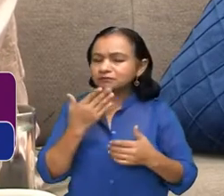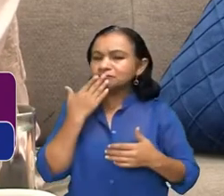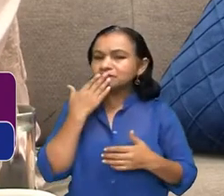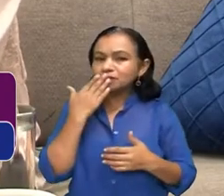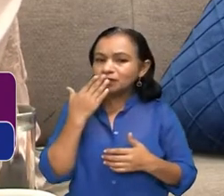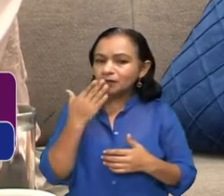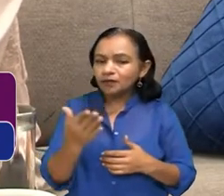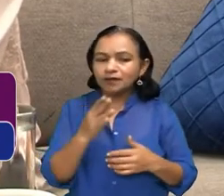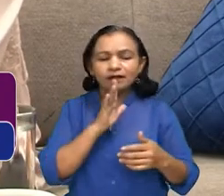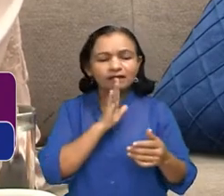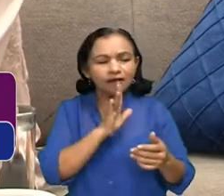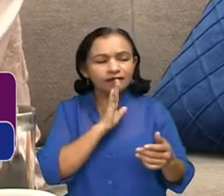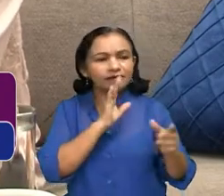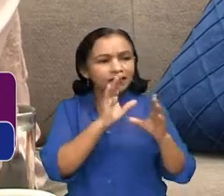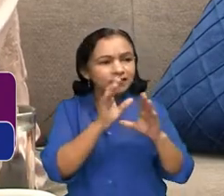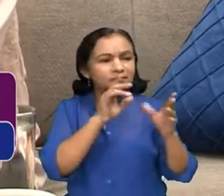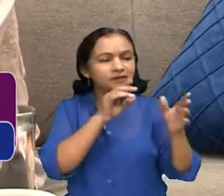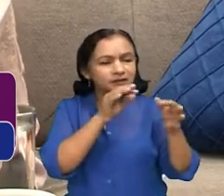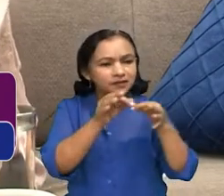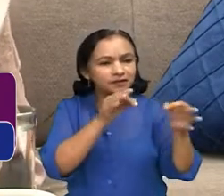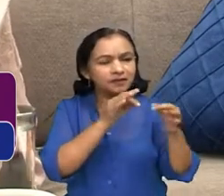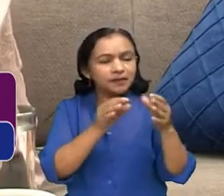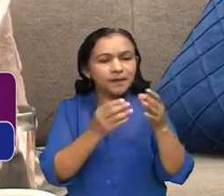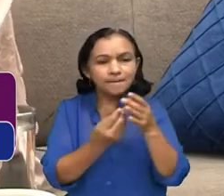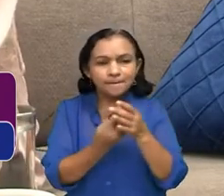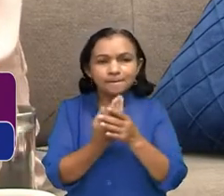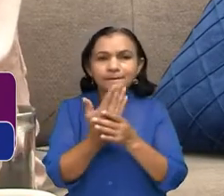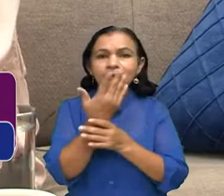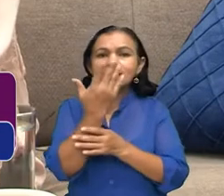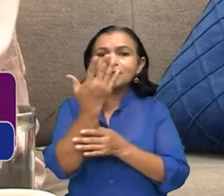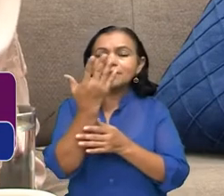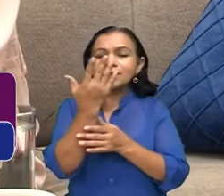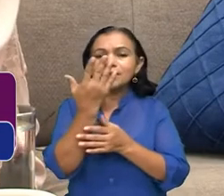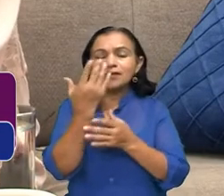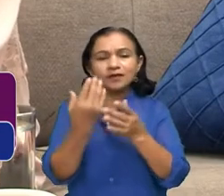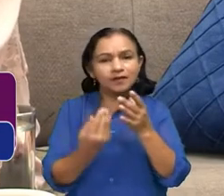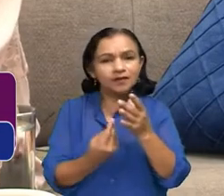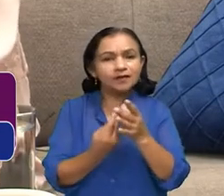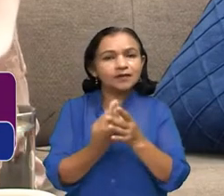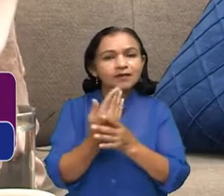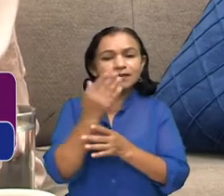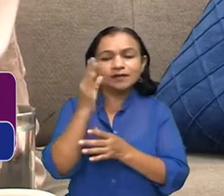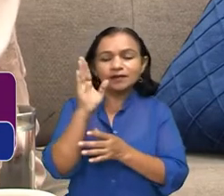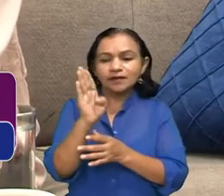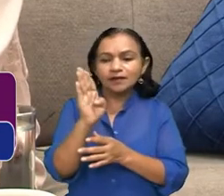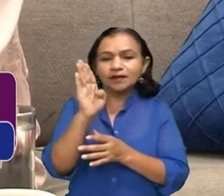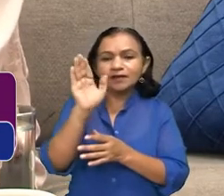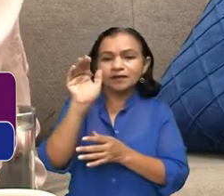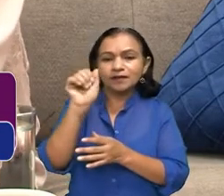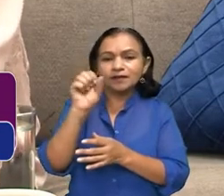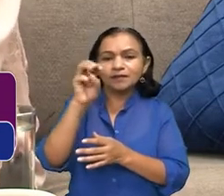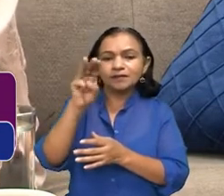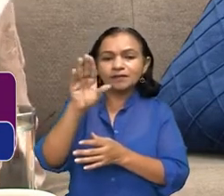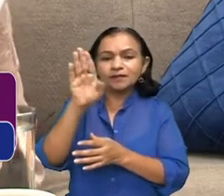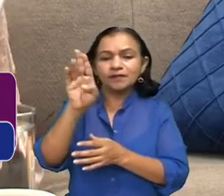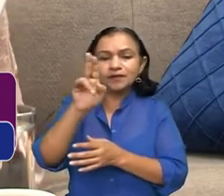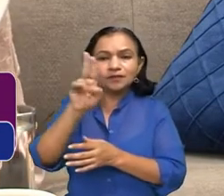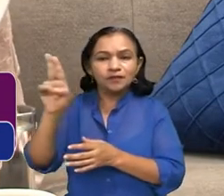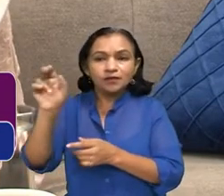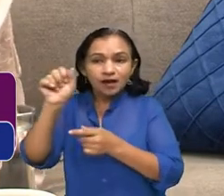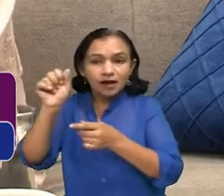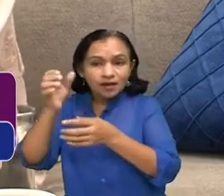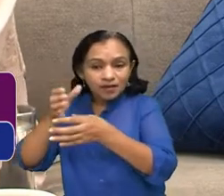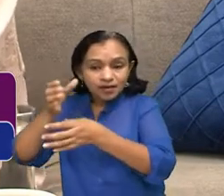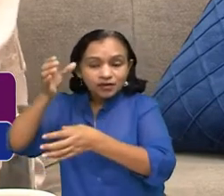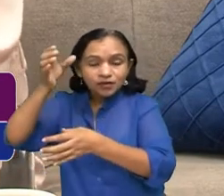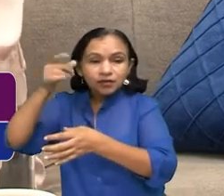tiempo hablando con ellos, diciéndole que el bambú es una planta muy, muy agradecida, que es una planta